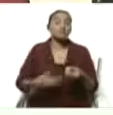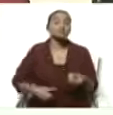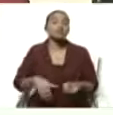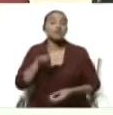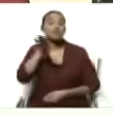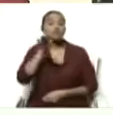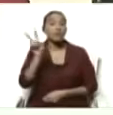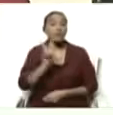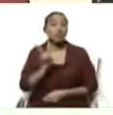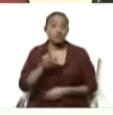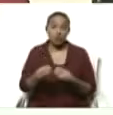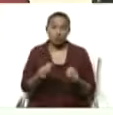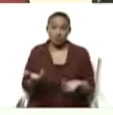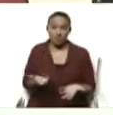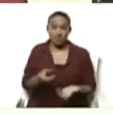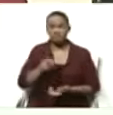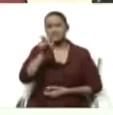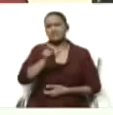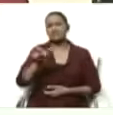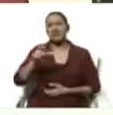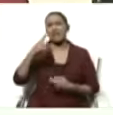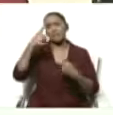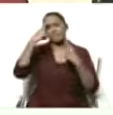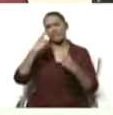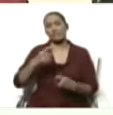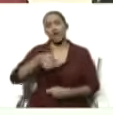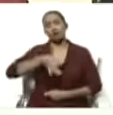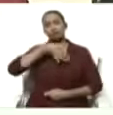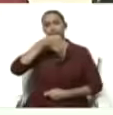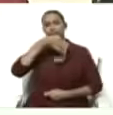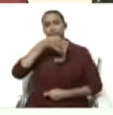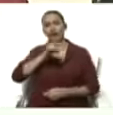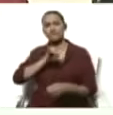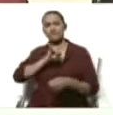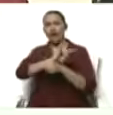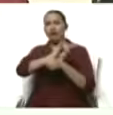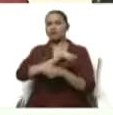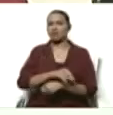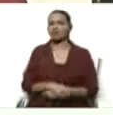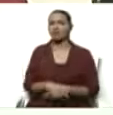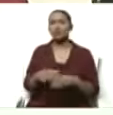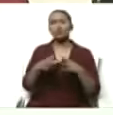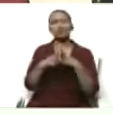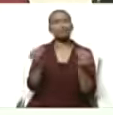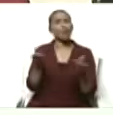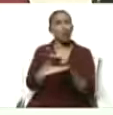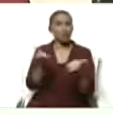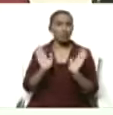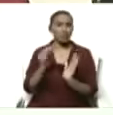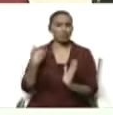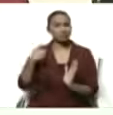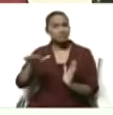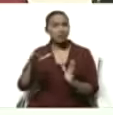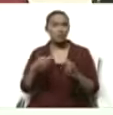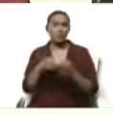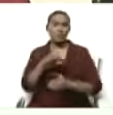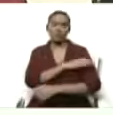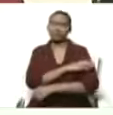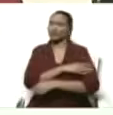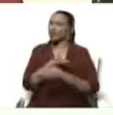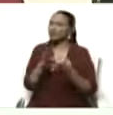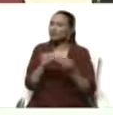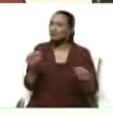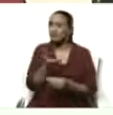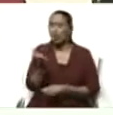hay cantadores profesionales de fraude todos todos militan en la oposición todos y